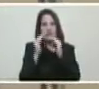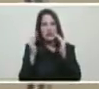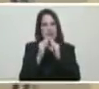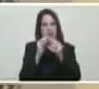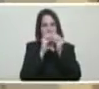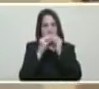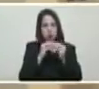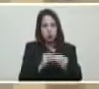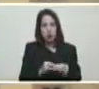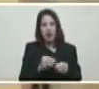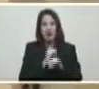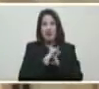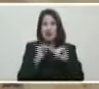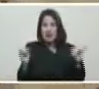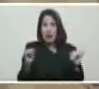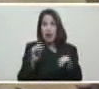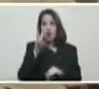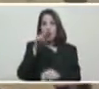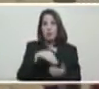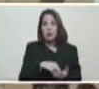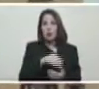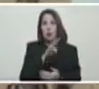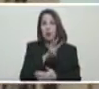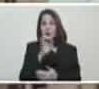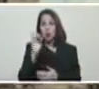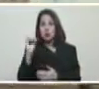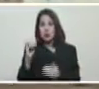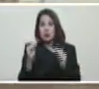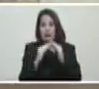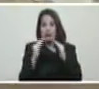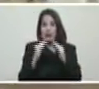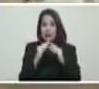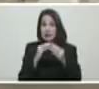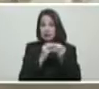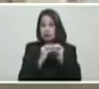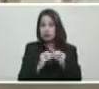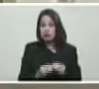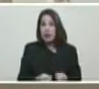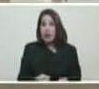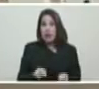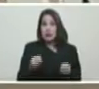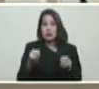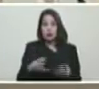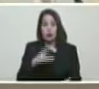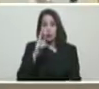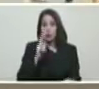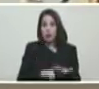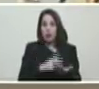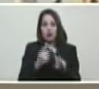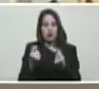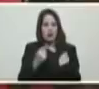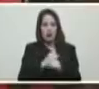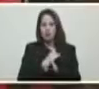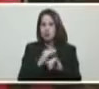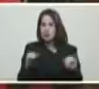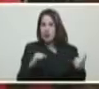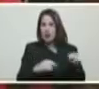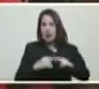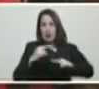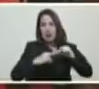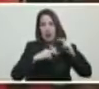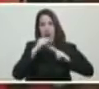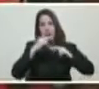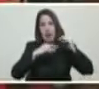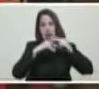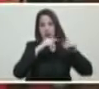acabado de 2400 viviendas que nos ya nos aprobaron los recursos y estamos en ejecución para que